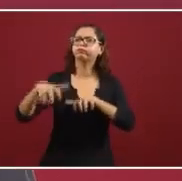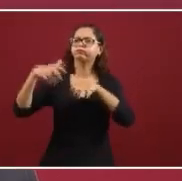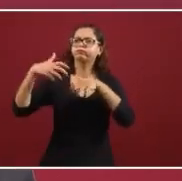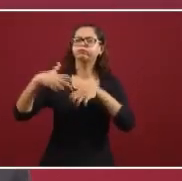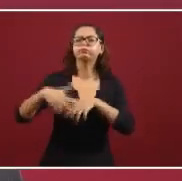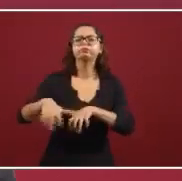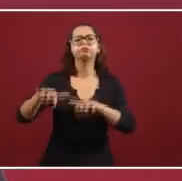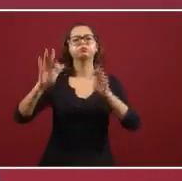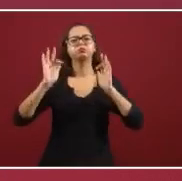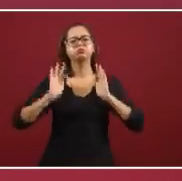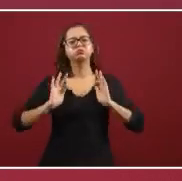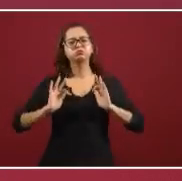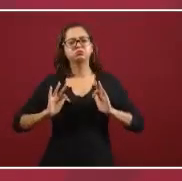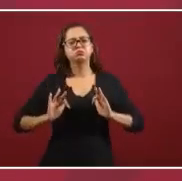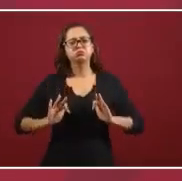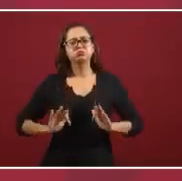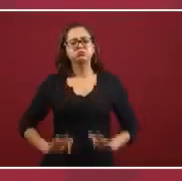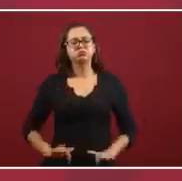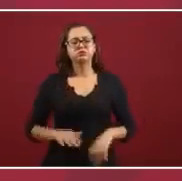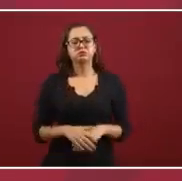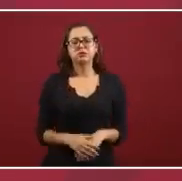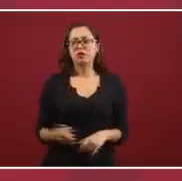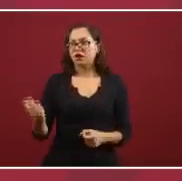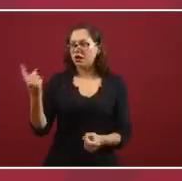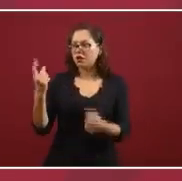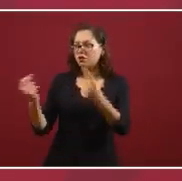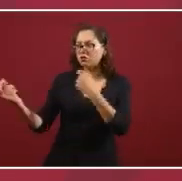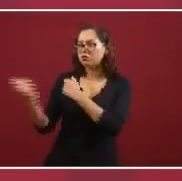Y habían quienes me decían,